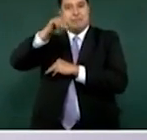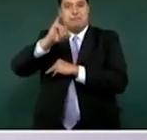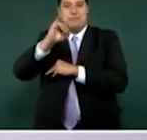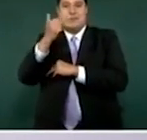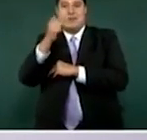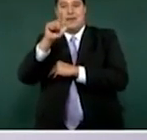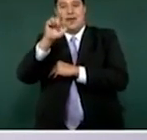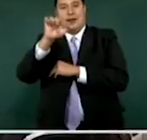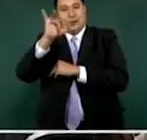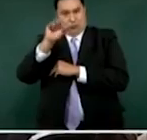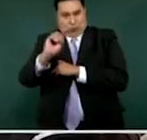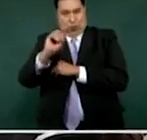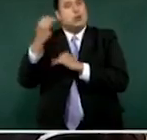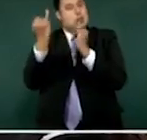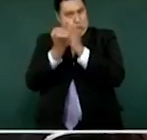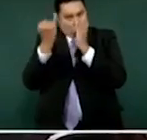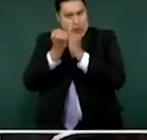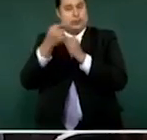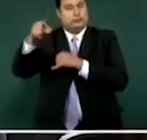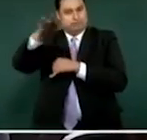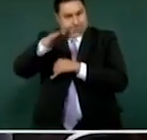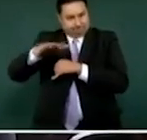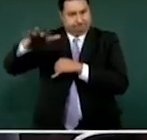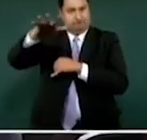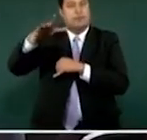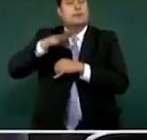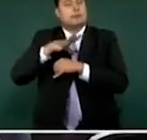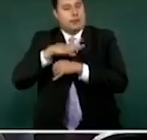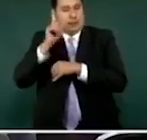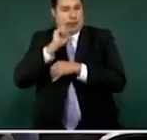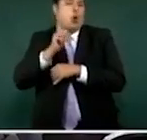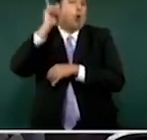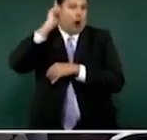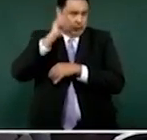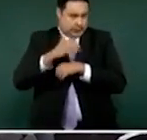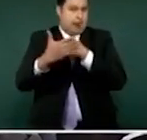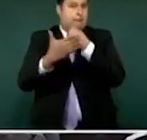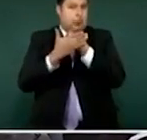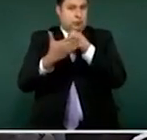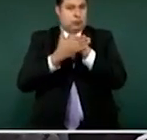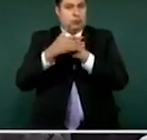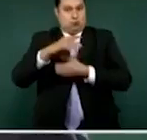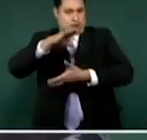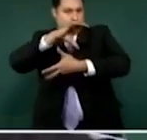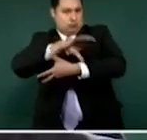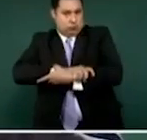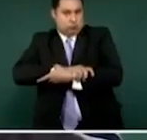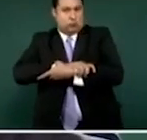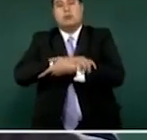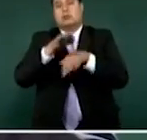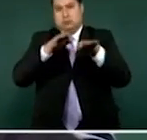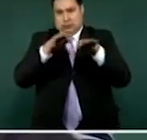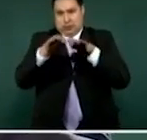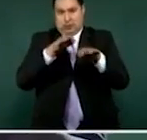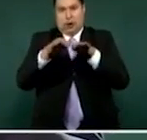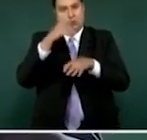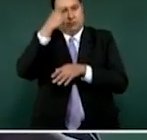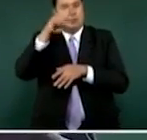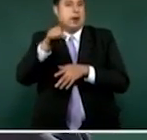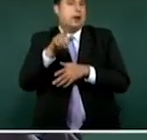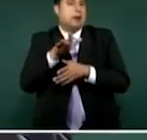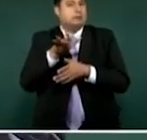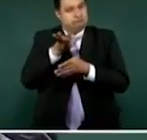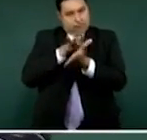que son muy importantes, esperemos que podamos lograr concretar de la mano con su gobierno este proyecto en favor